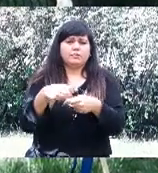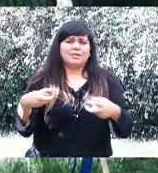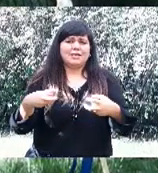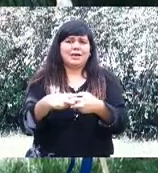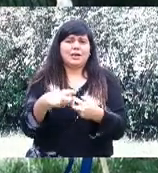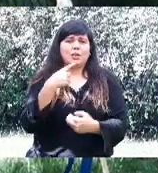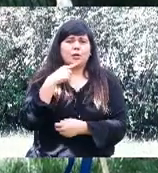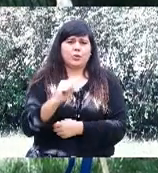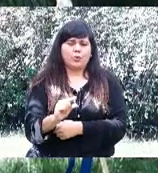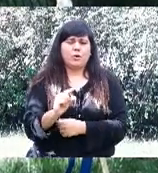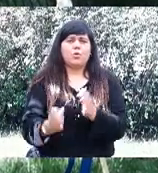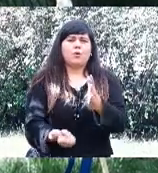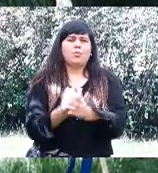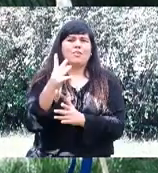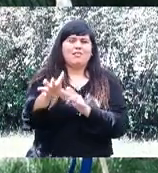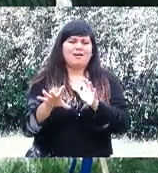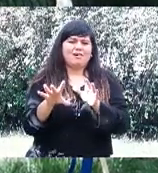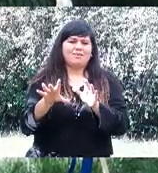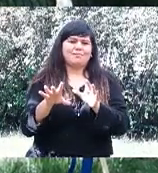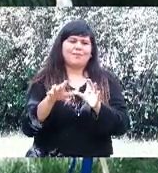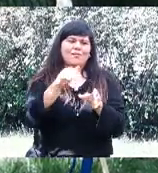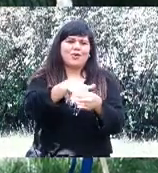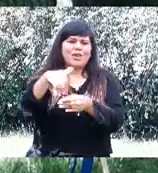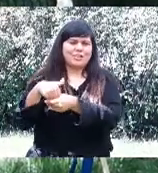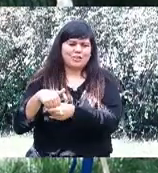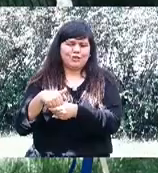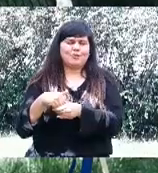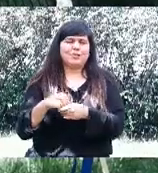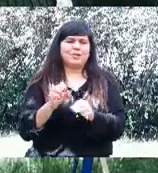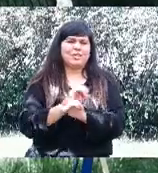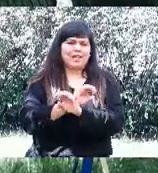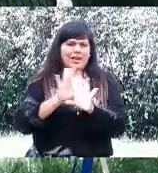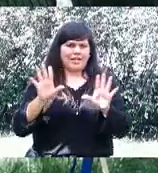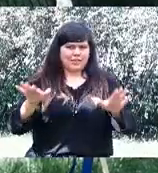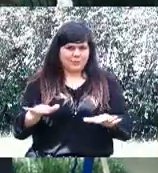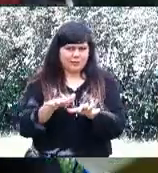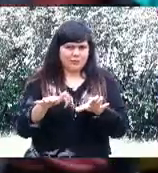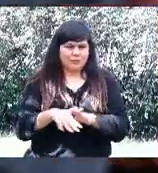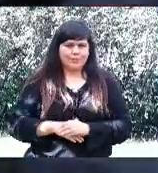pronto se vienen sus nuevas elecciones así que mucha fuerza con ello y